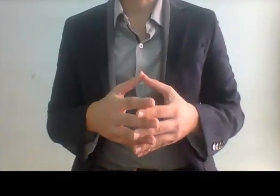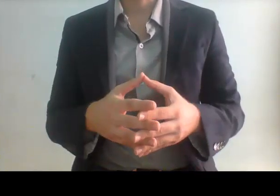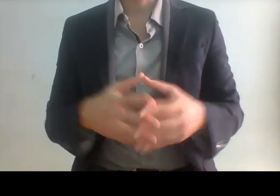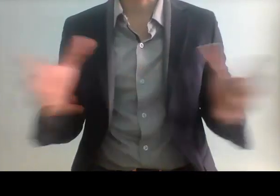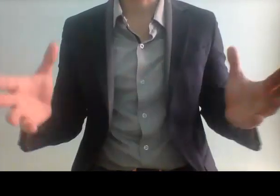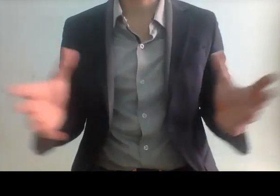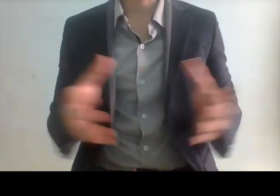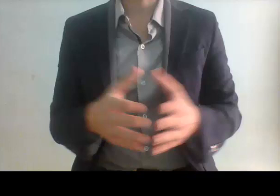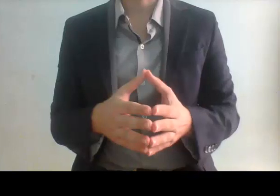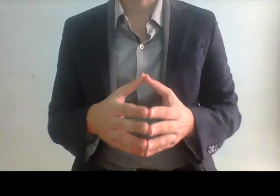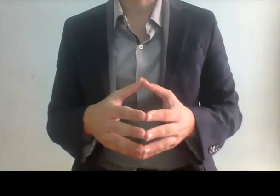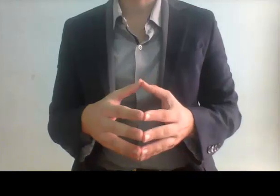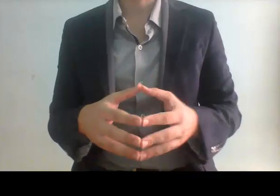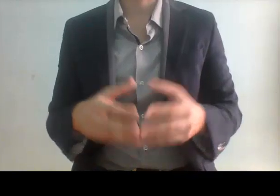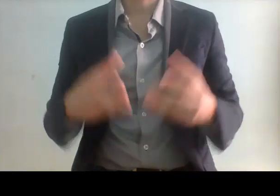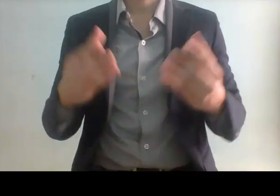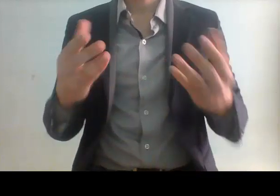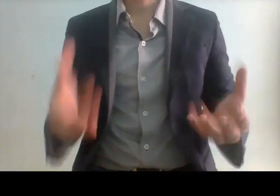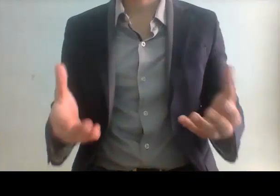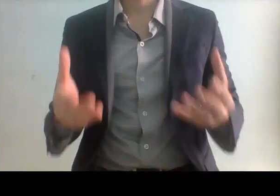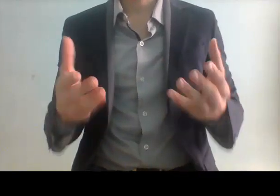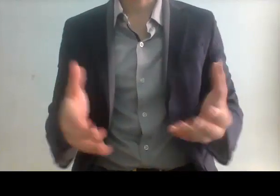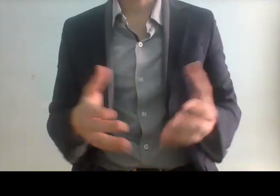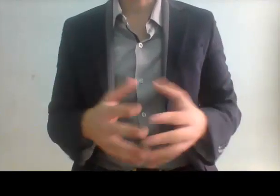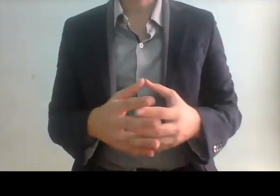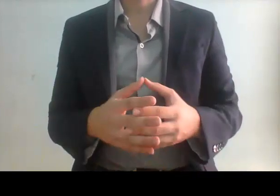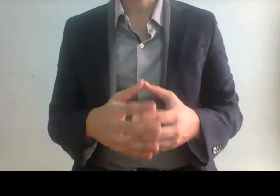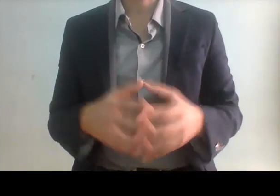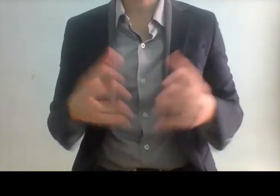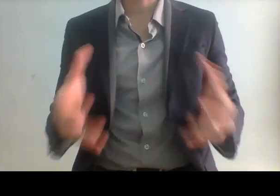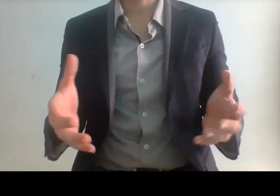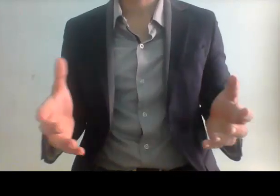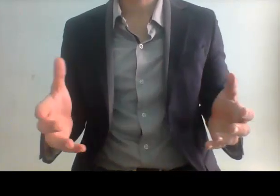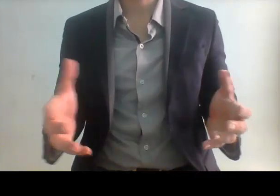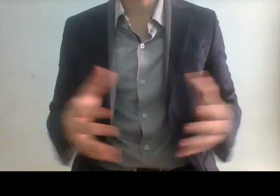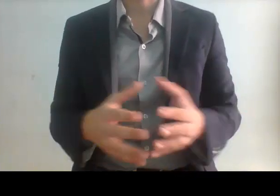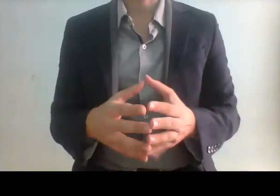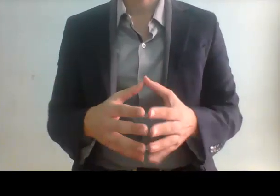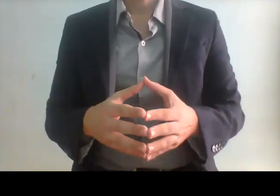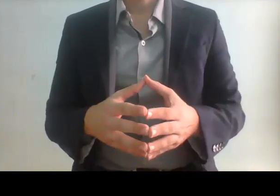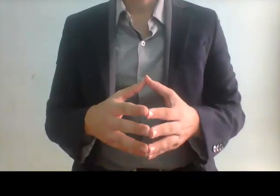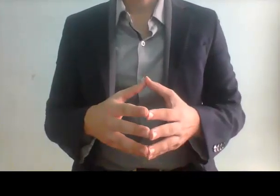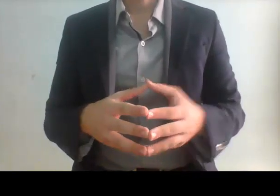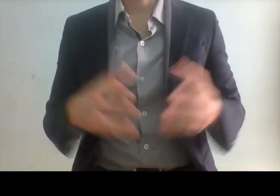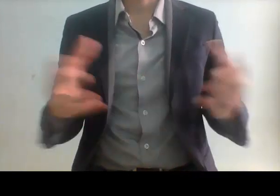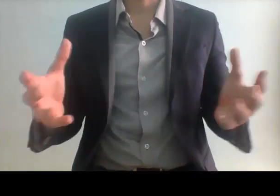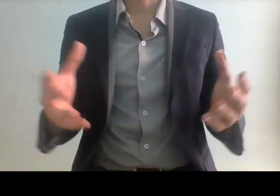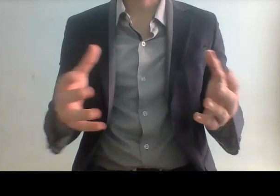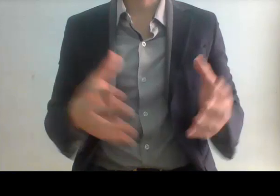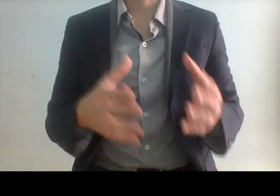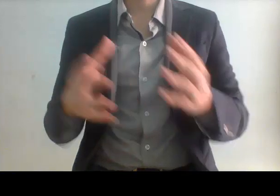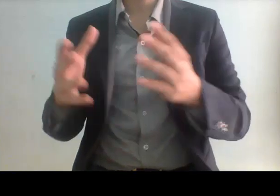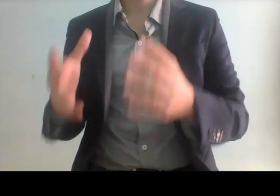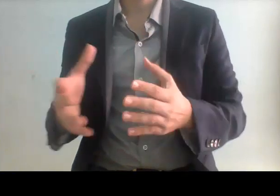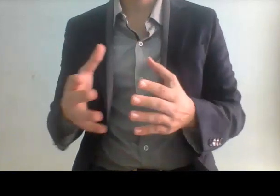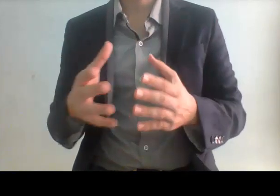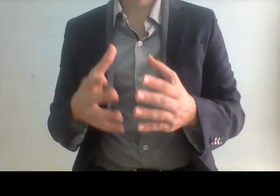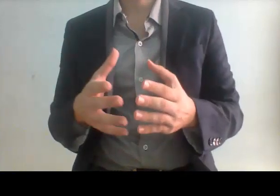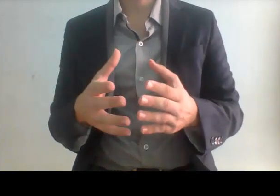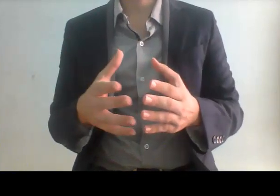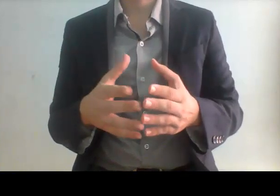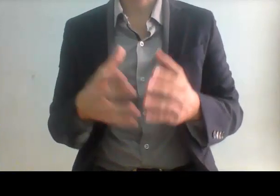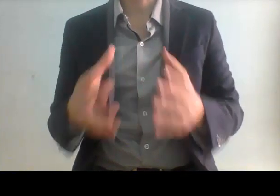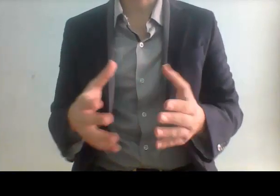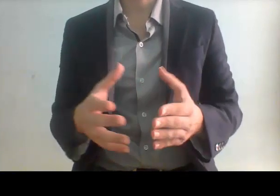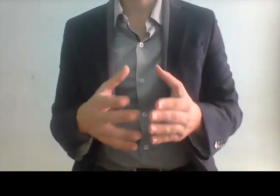correcta distancia correspondiente. Es lamentable ese tipo de cosas, eso también se tiene que destacar, pero en general creo que las acciones del gobierno de